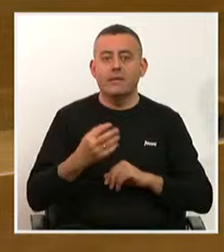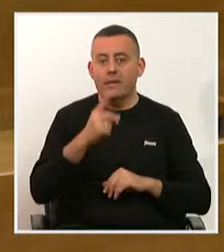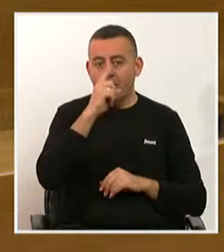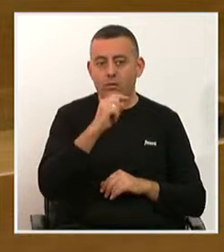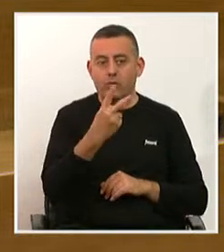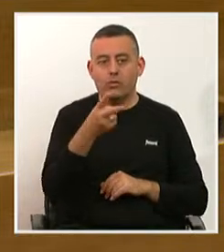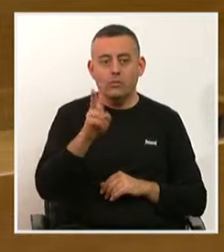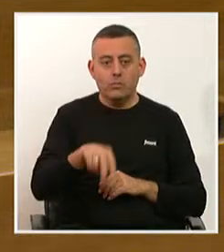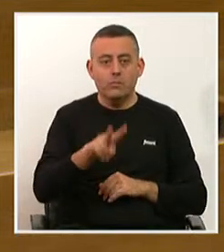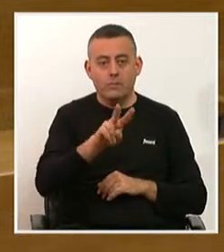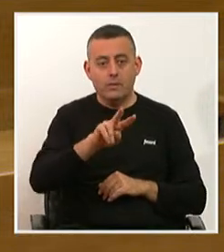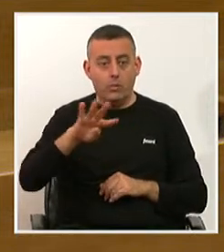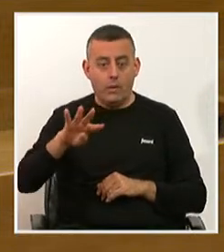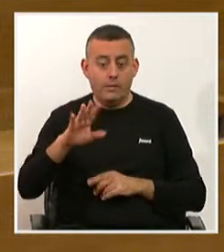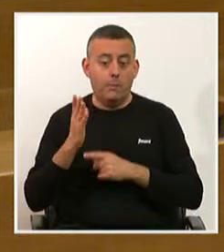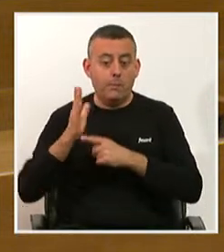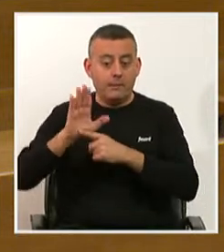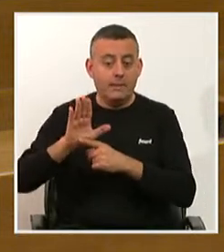con